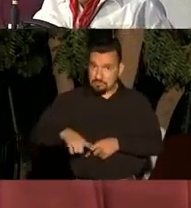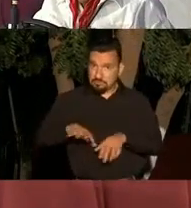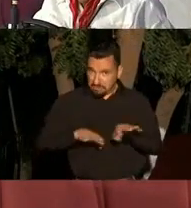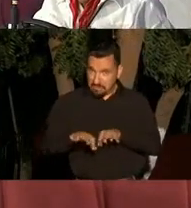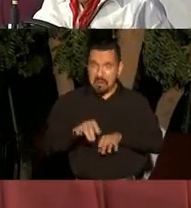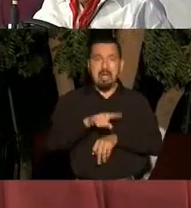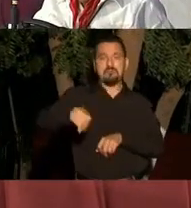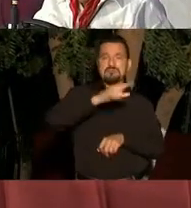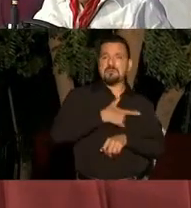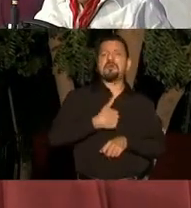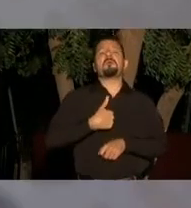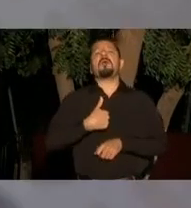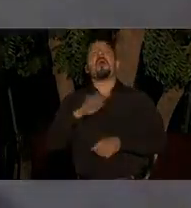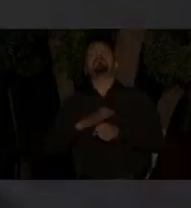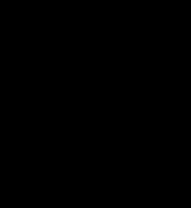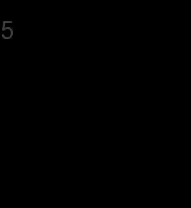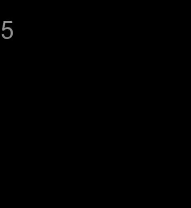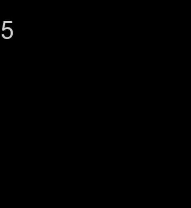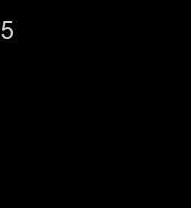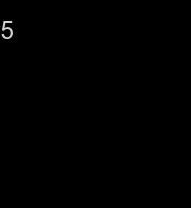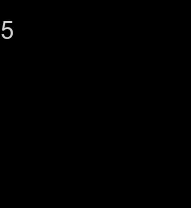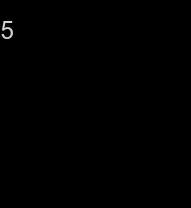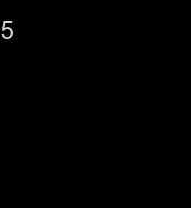quedo ya satisfecho. Y sobre todo,